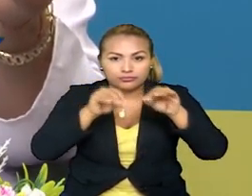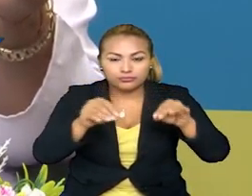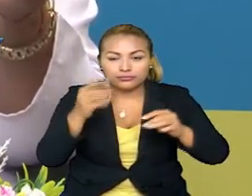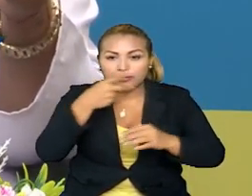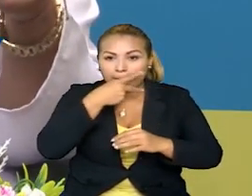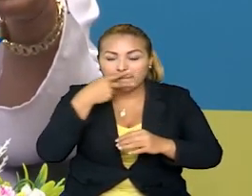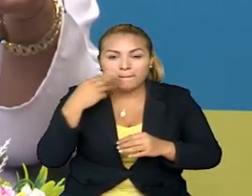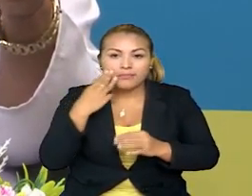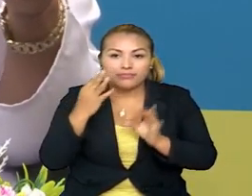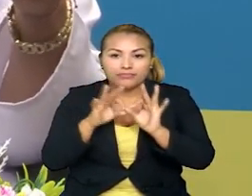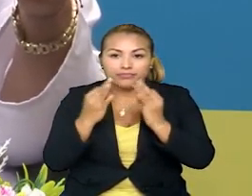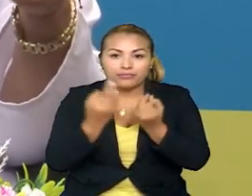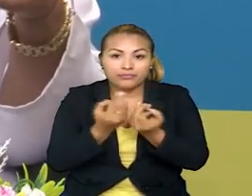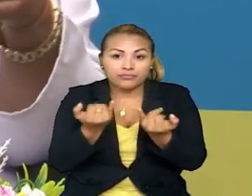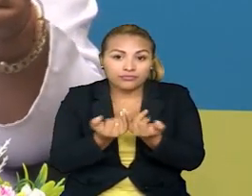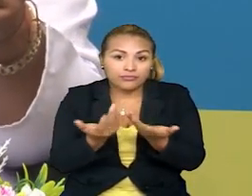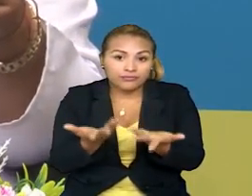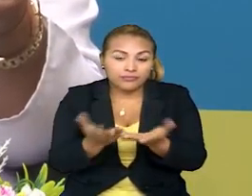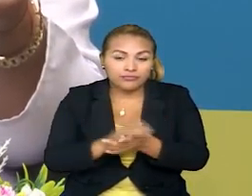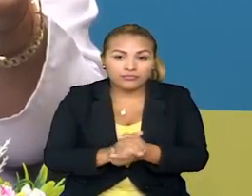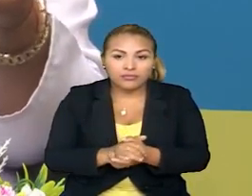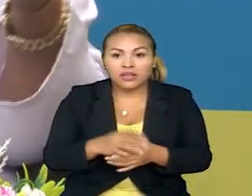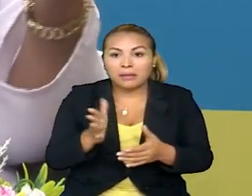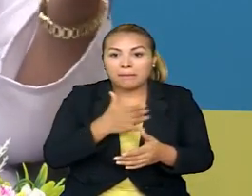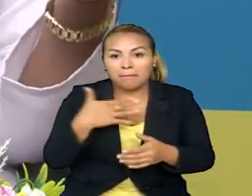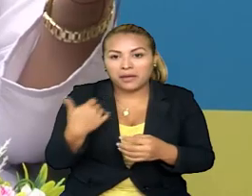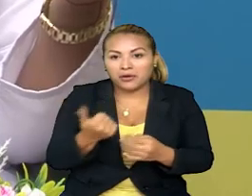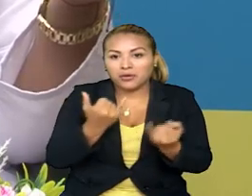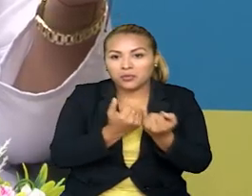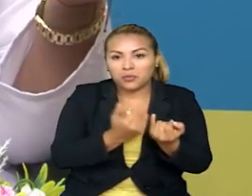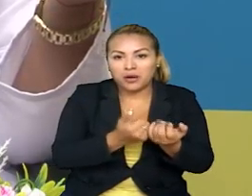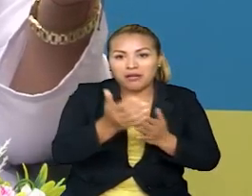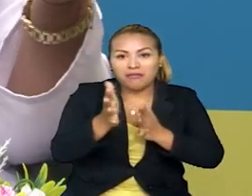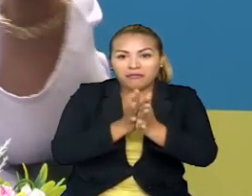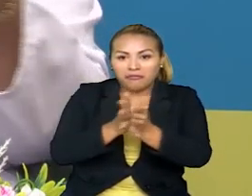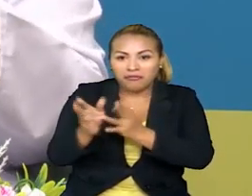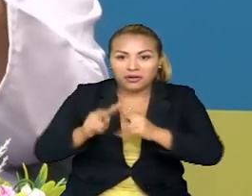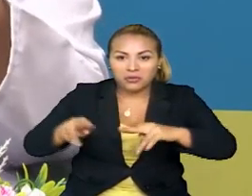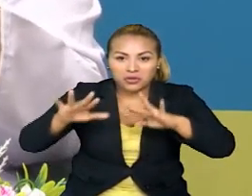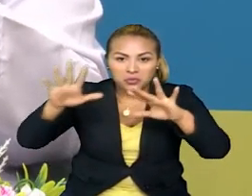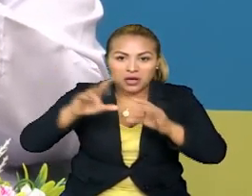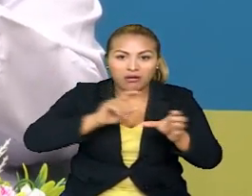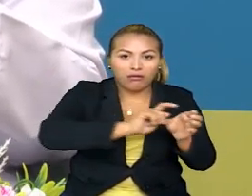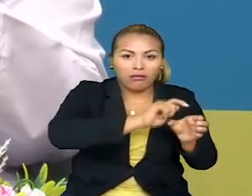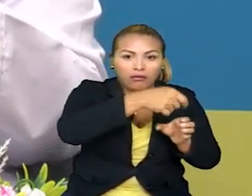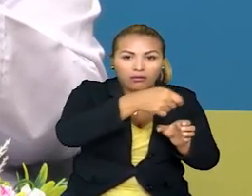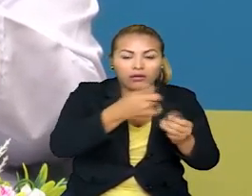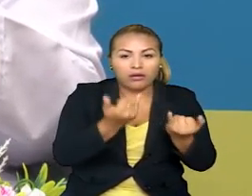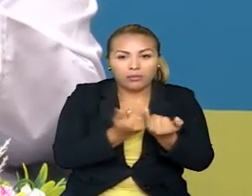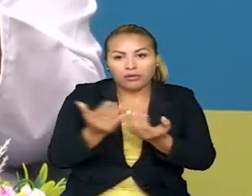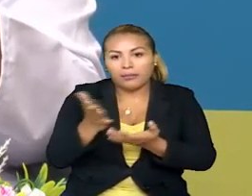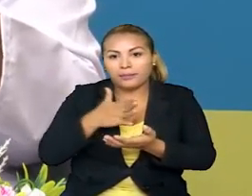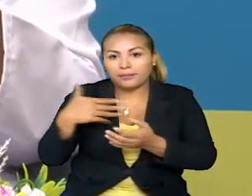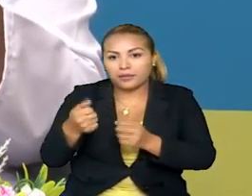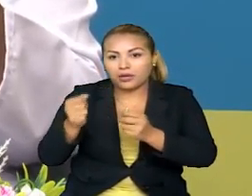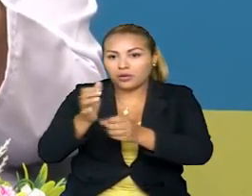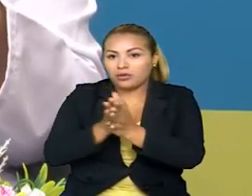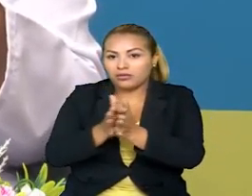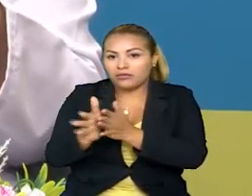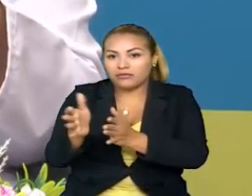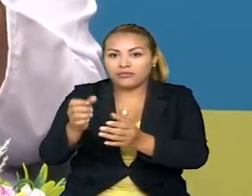que mejor tomarse un vaso de fresco que tomarse un jugo enlatado en mi casa casualmente mi